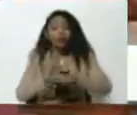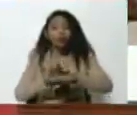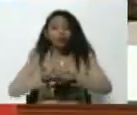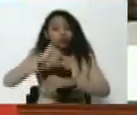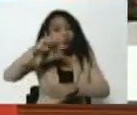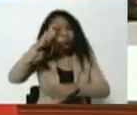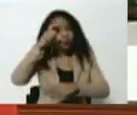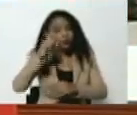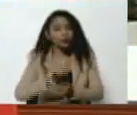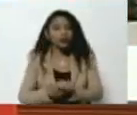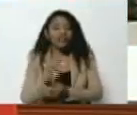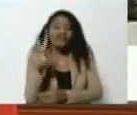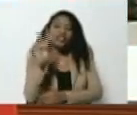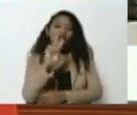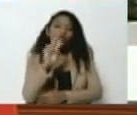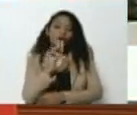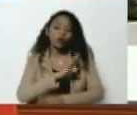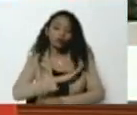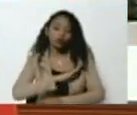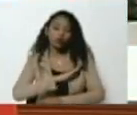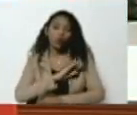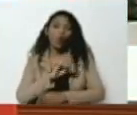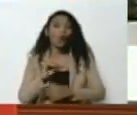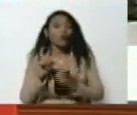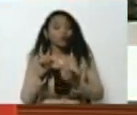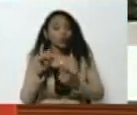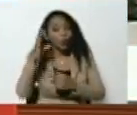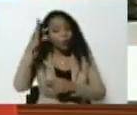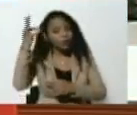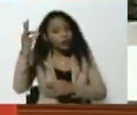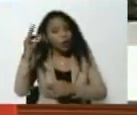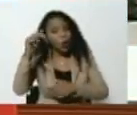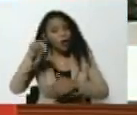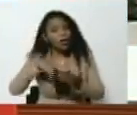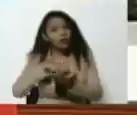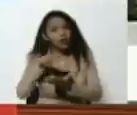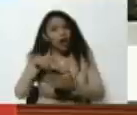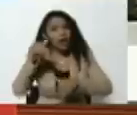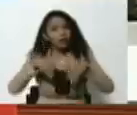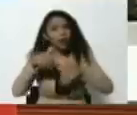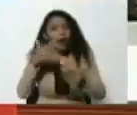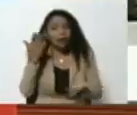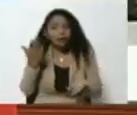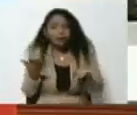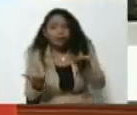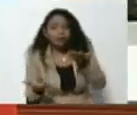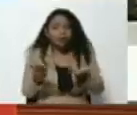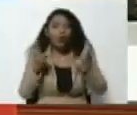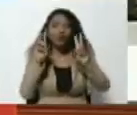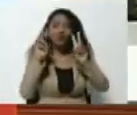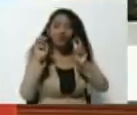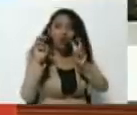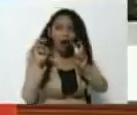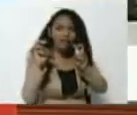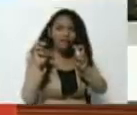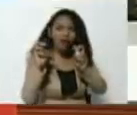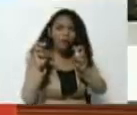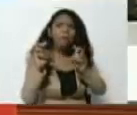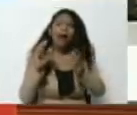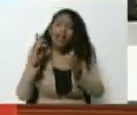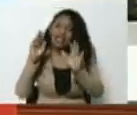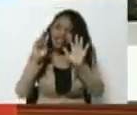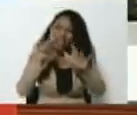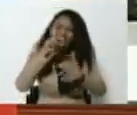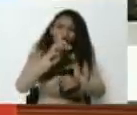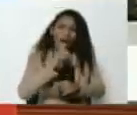Rodríguez, Venezuela va a tener un Consejo Nacional Electoral equilibrado, nuevo, para